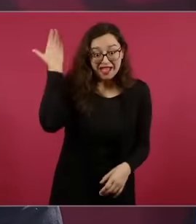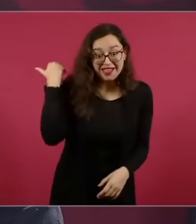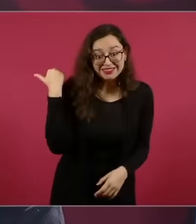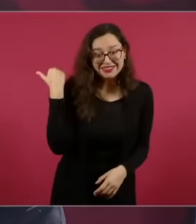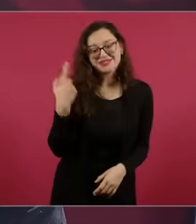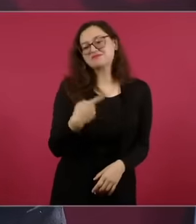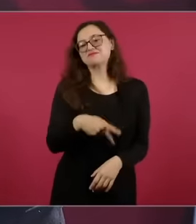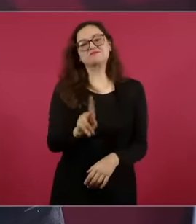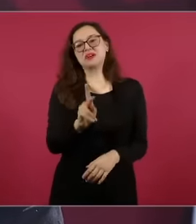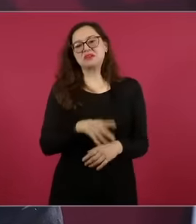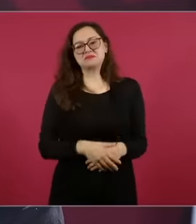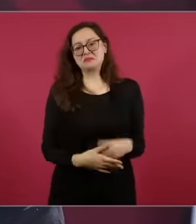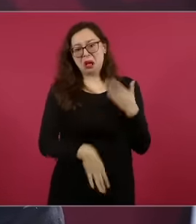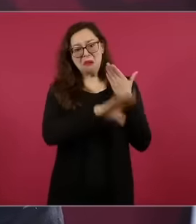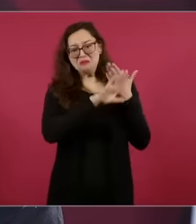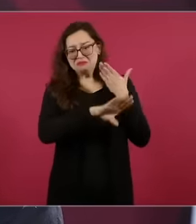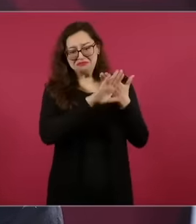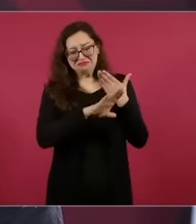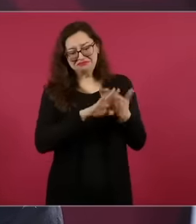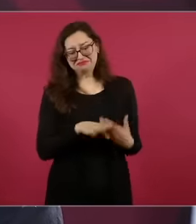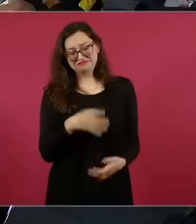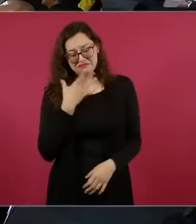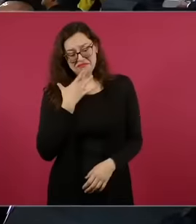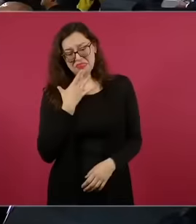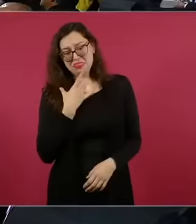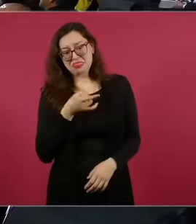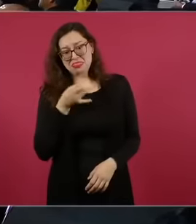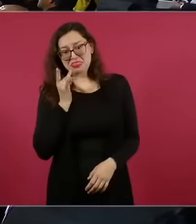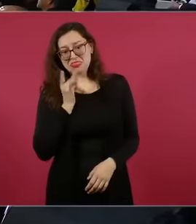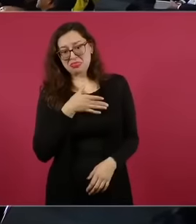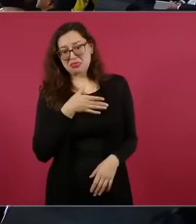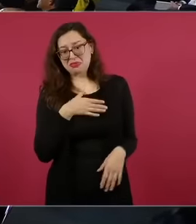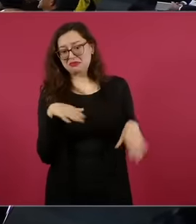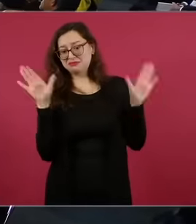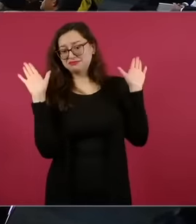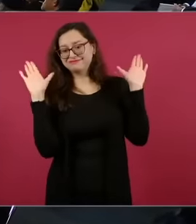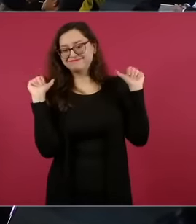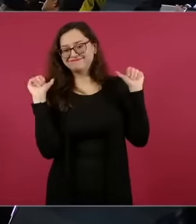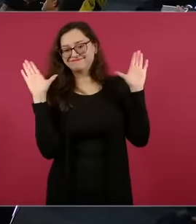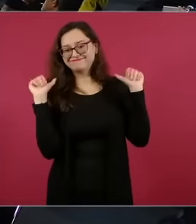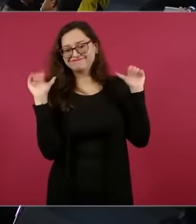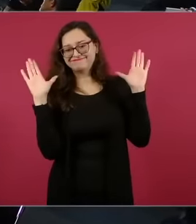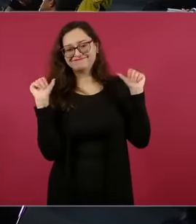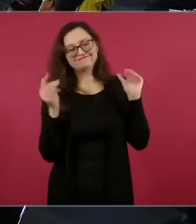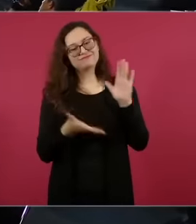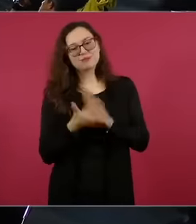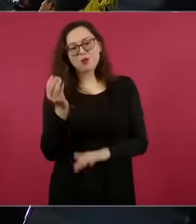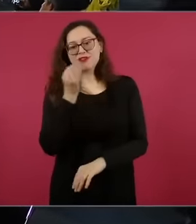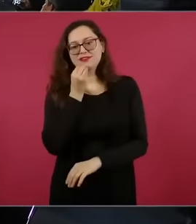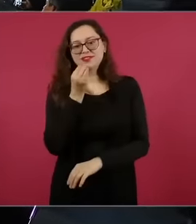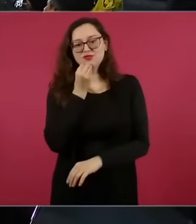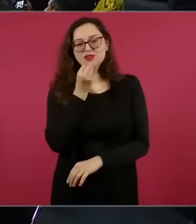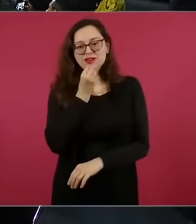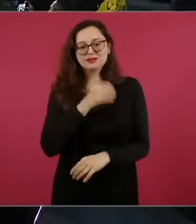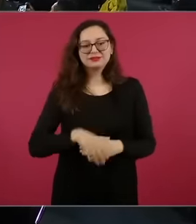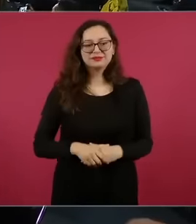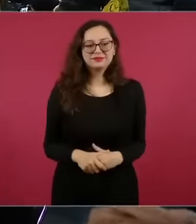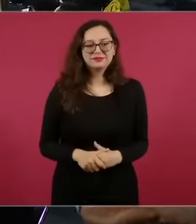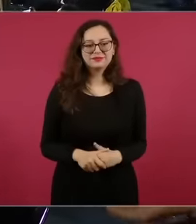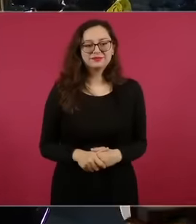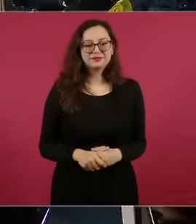Nos hicieron lo que el viento a Juárez. Adiós, adiós, vamos a desayunar.